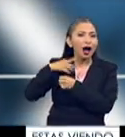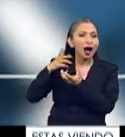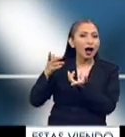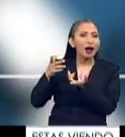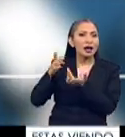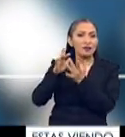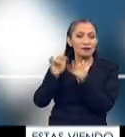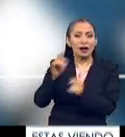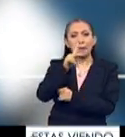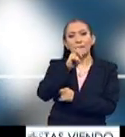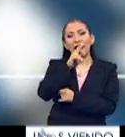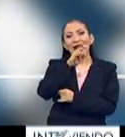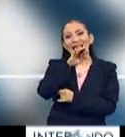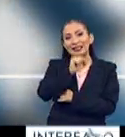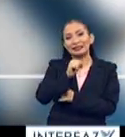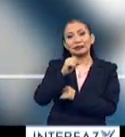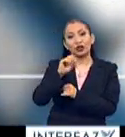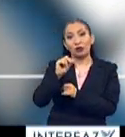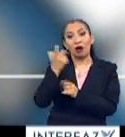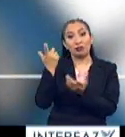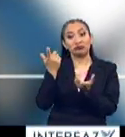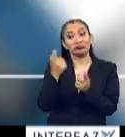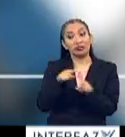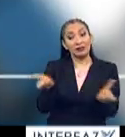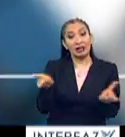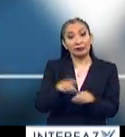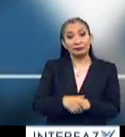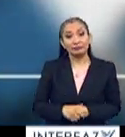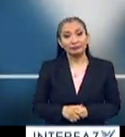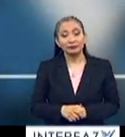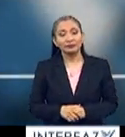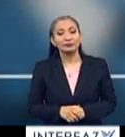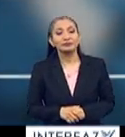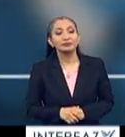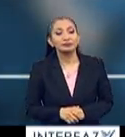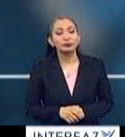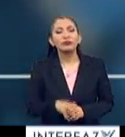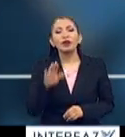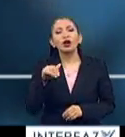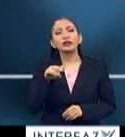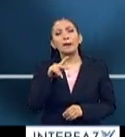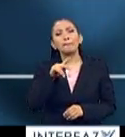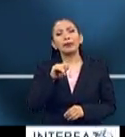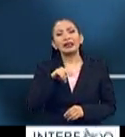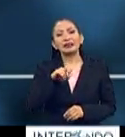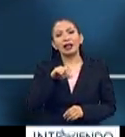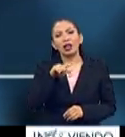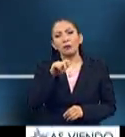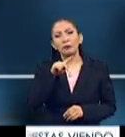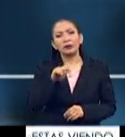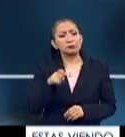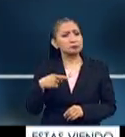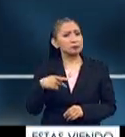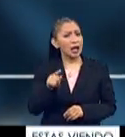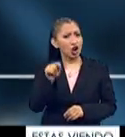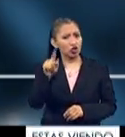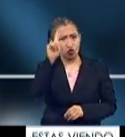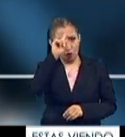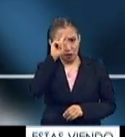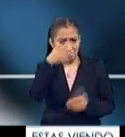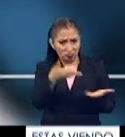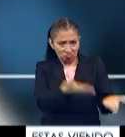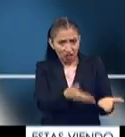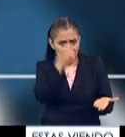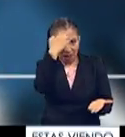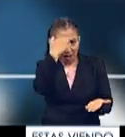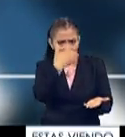en París, pero no es algo completamente distinto. Claro. Oye, Penélope, y pero aún así la recomiendas,